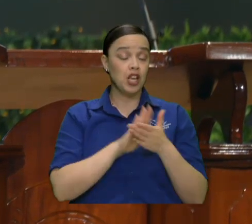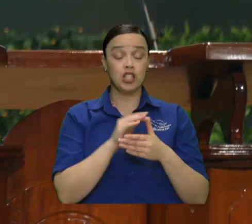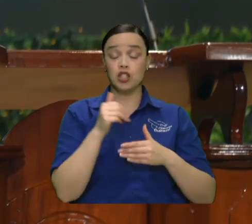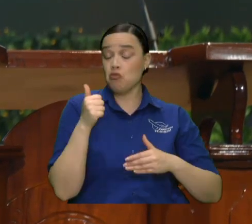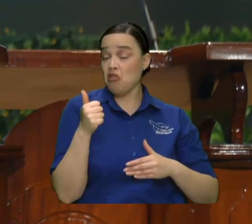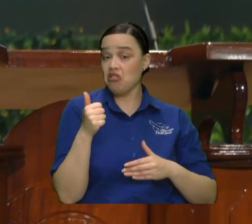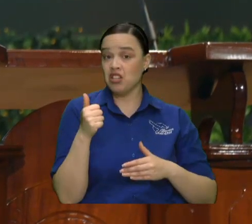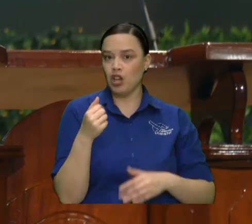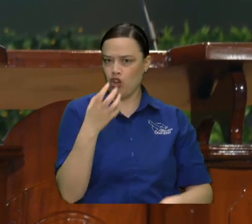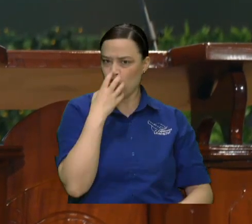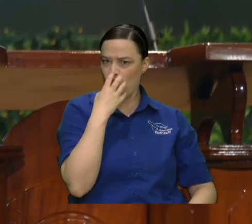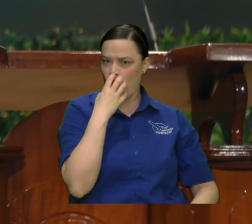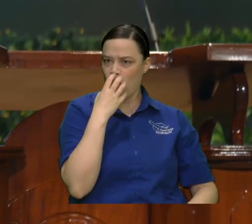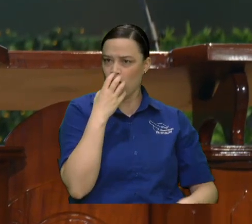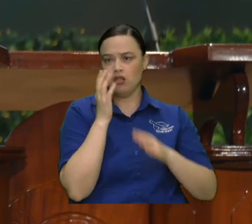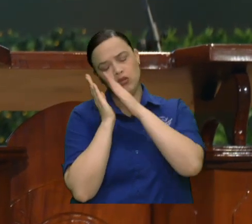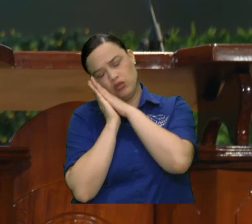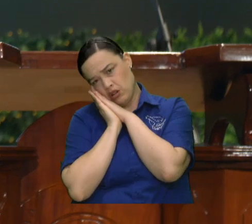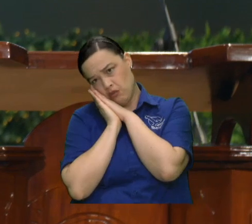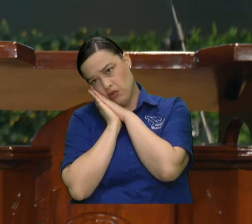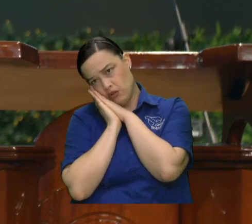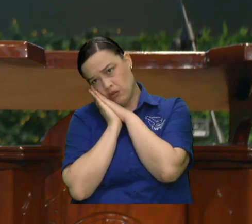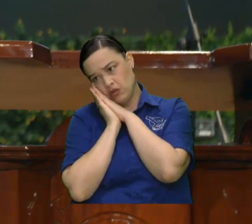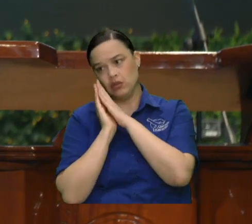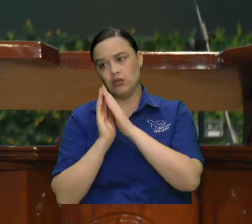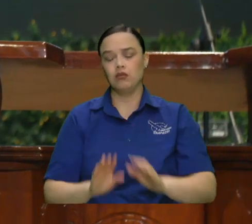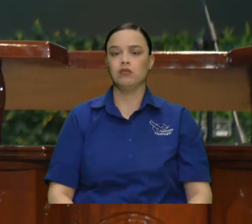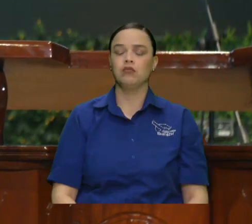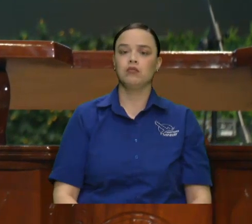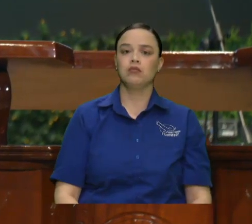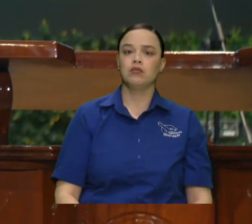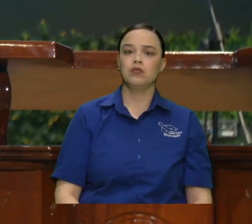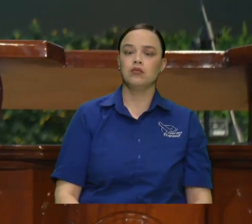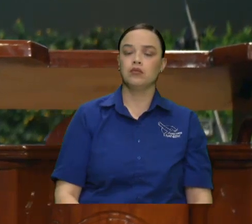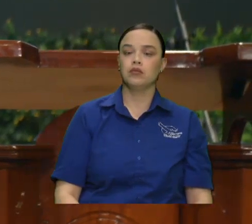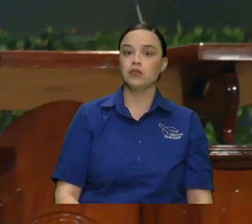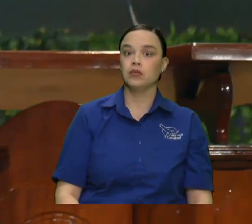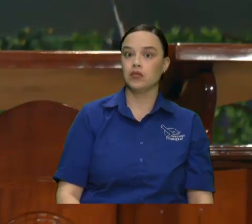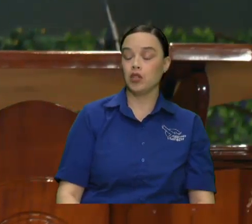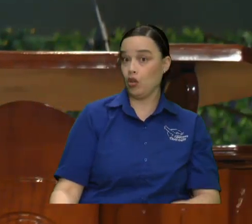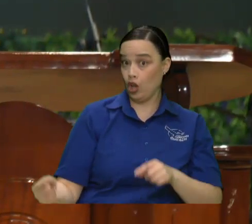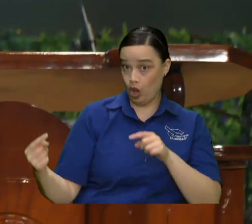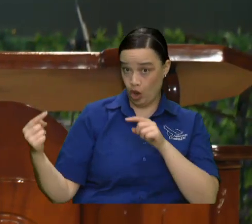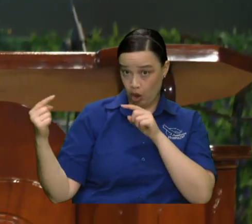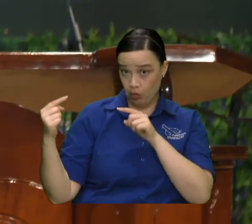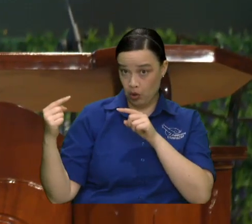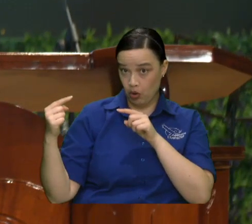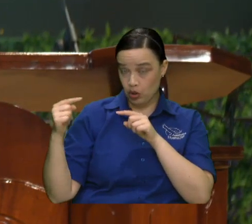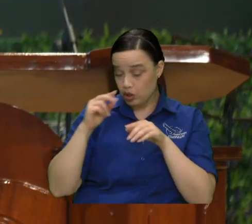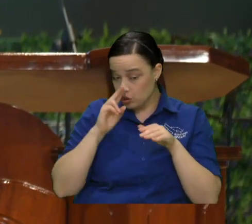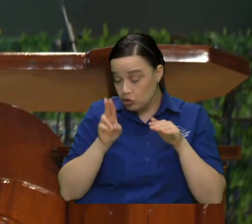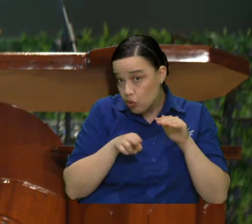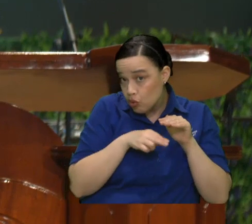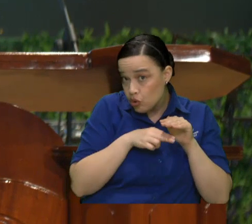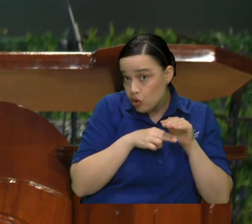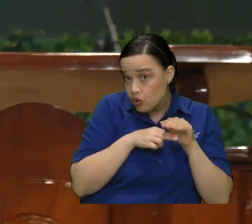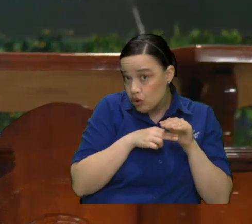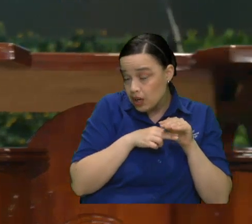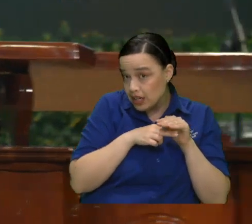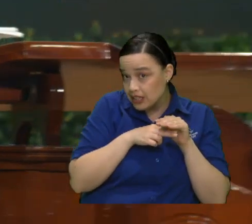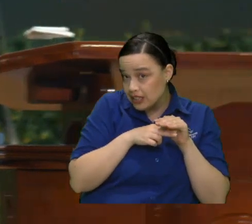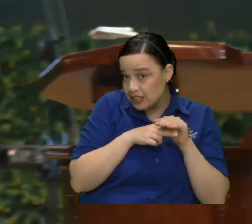acostamos el otro día no pasó nada no será el enemigo sólo se escondió cuando lo que